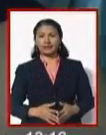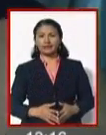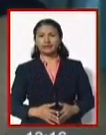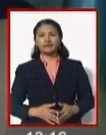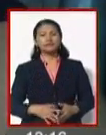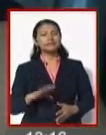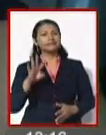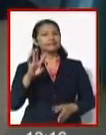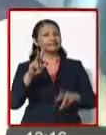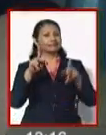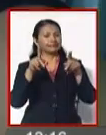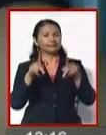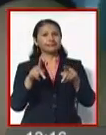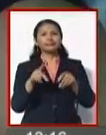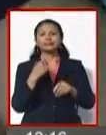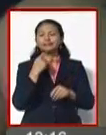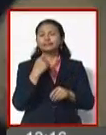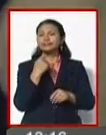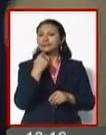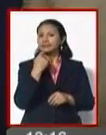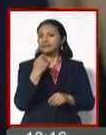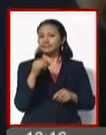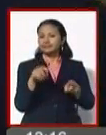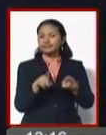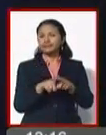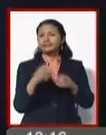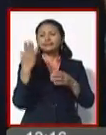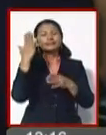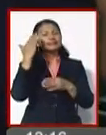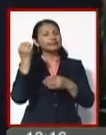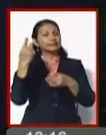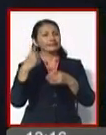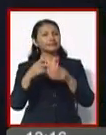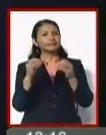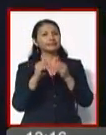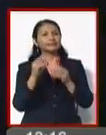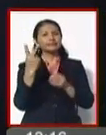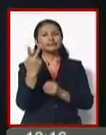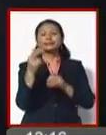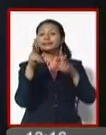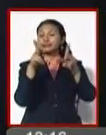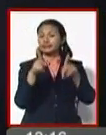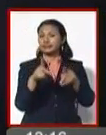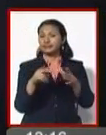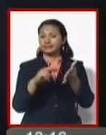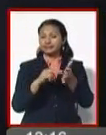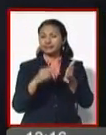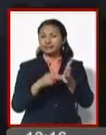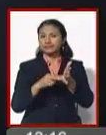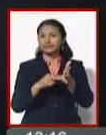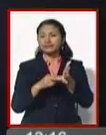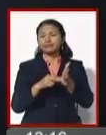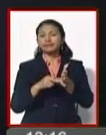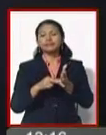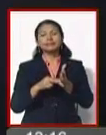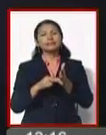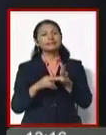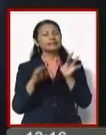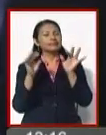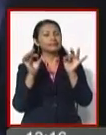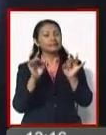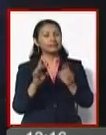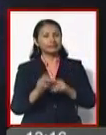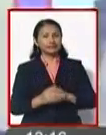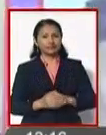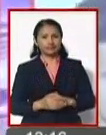Estamos hablando de 4 personas y, como dije anteriormente, por la participación de más de 2 personas, lo estamos tipificando como robo agravado.